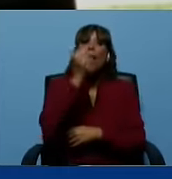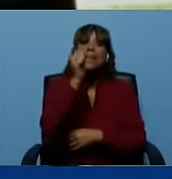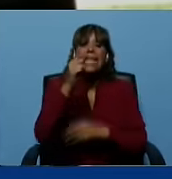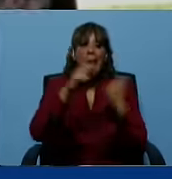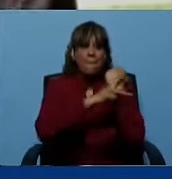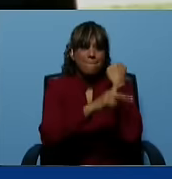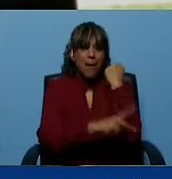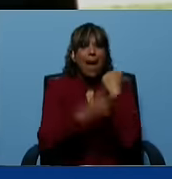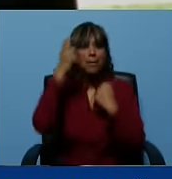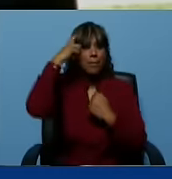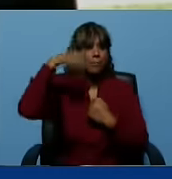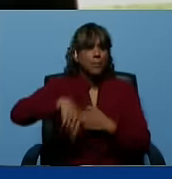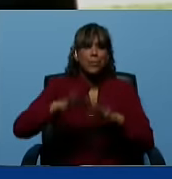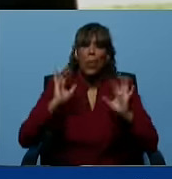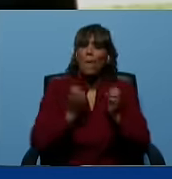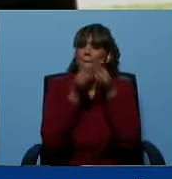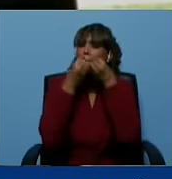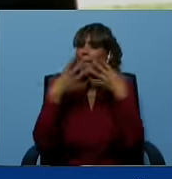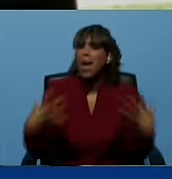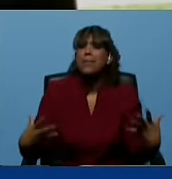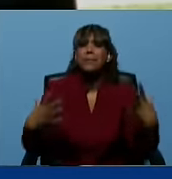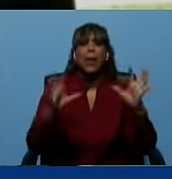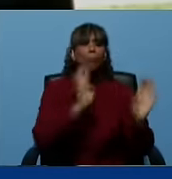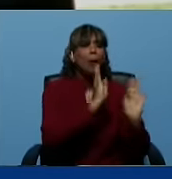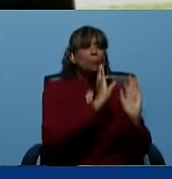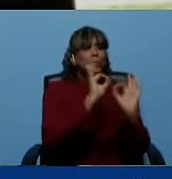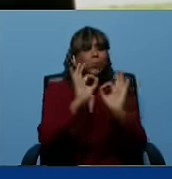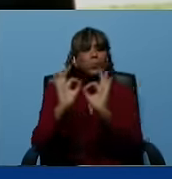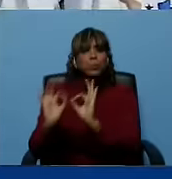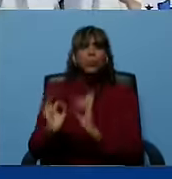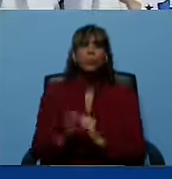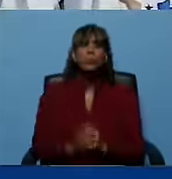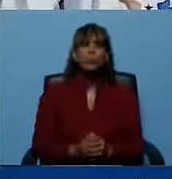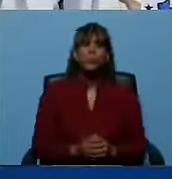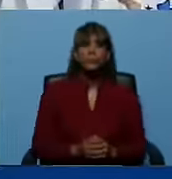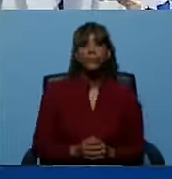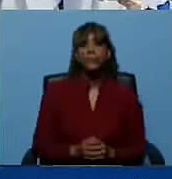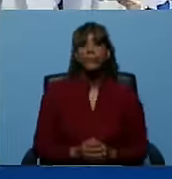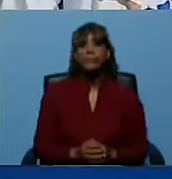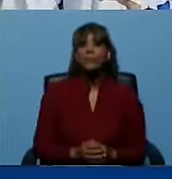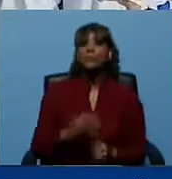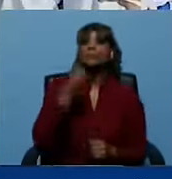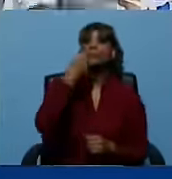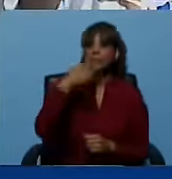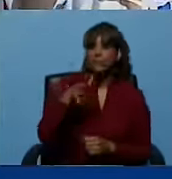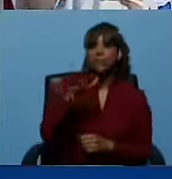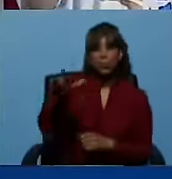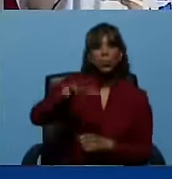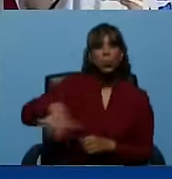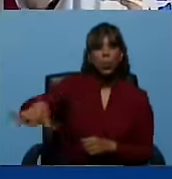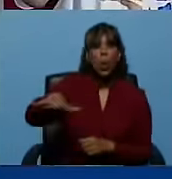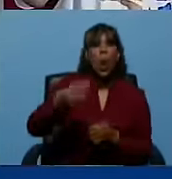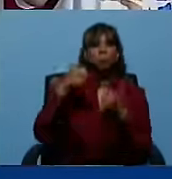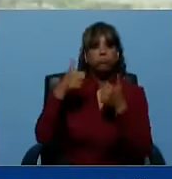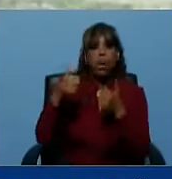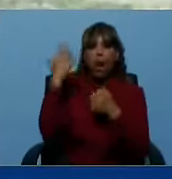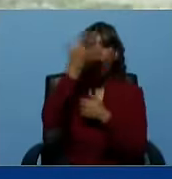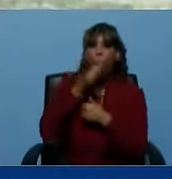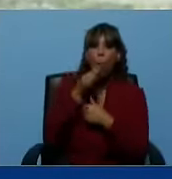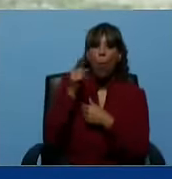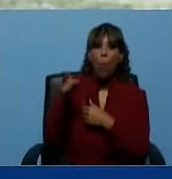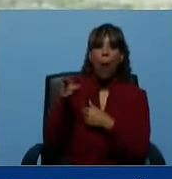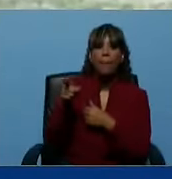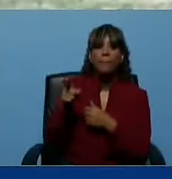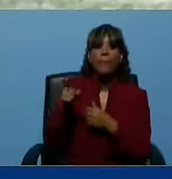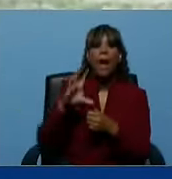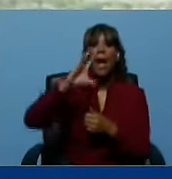está entregando hoy, parques ecológicos que usted está entregando en este momento. Bueno, ya está la juventud en